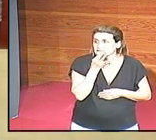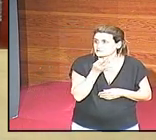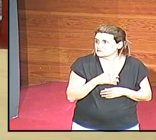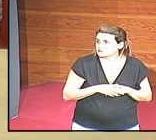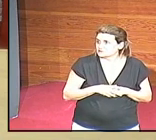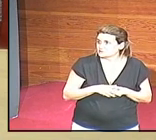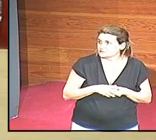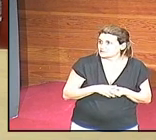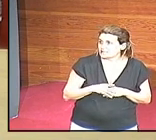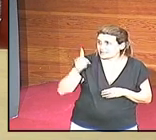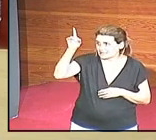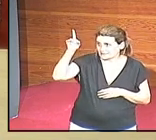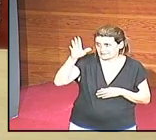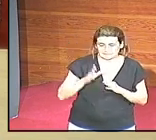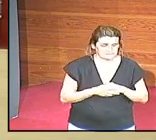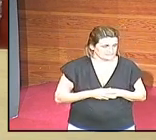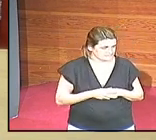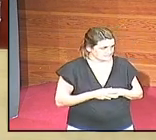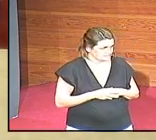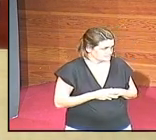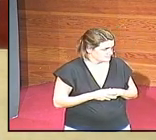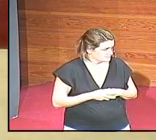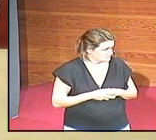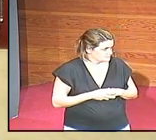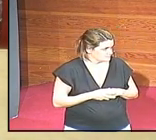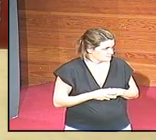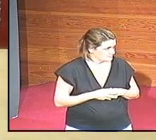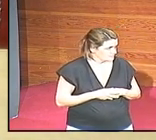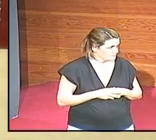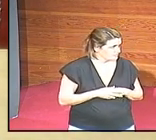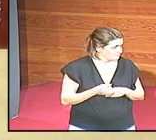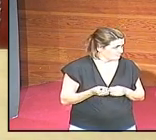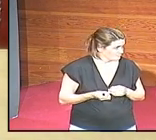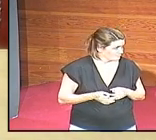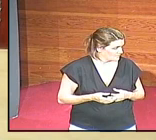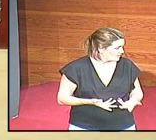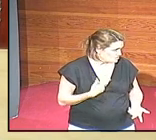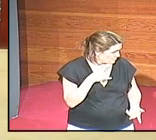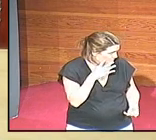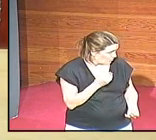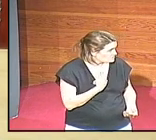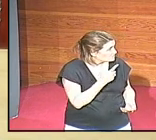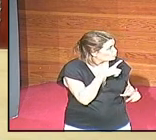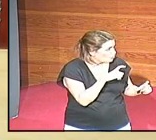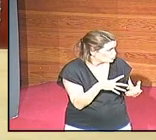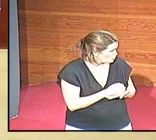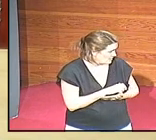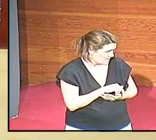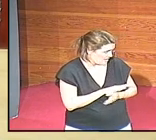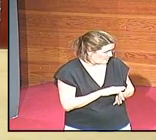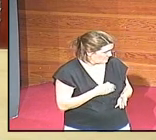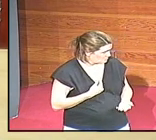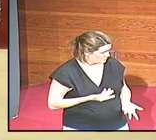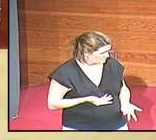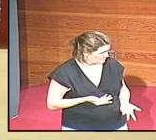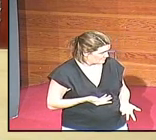¿Por dónde es? Que me... ¿Puedo? ¿Aquí? Vale, joder. Buenos días, Manu. Buenos días. Oye, ¿has explicado el conflicto de